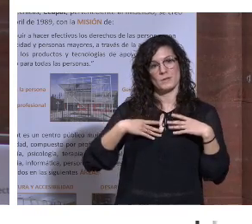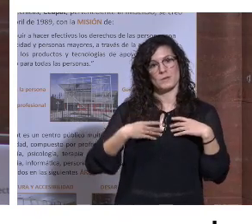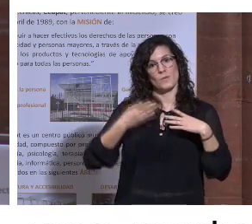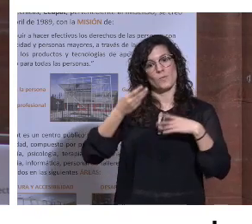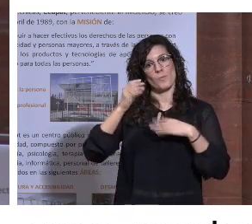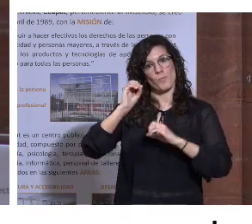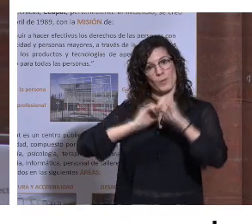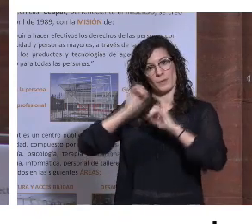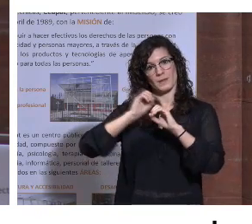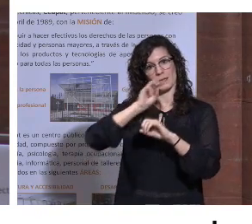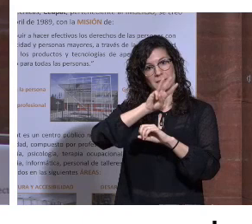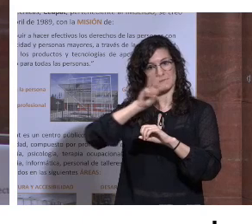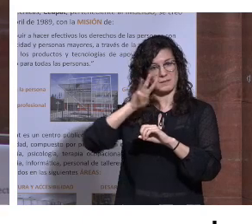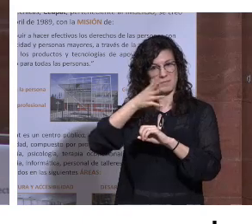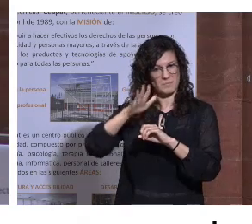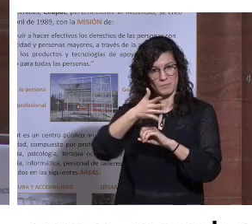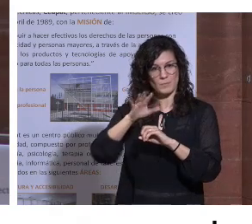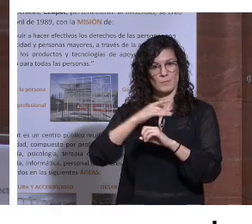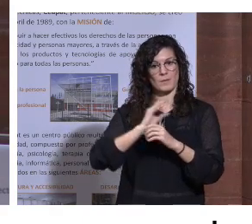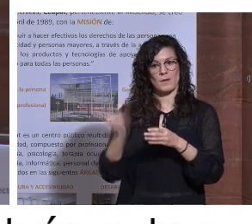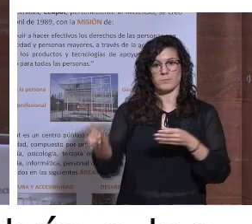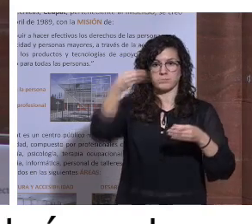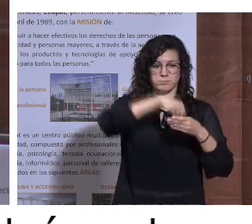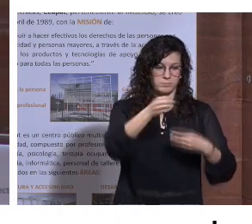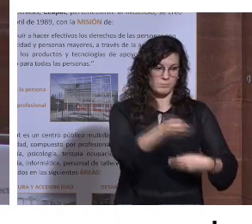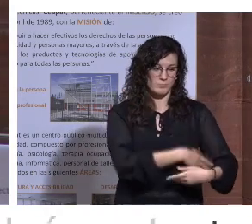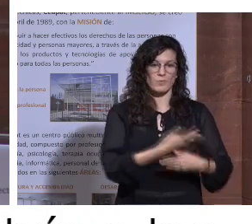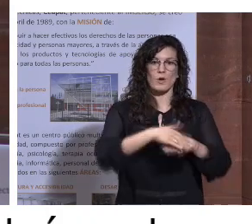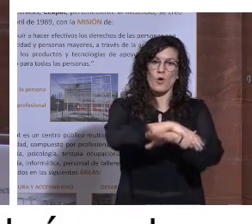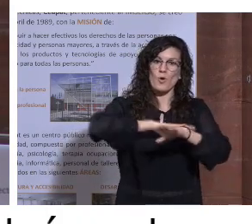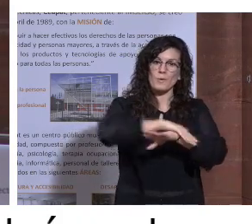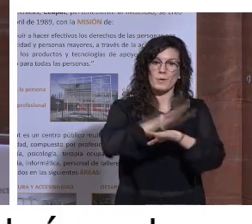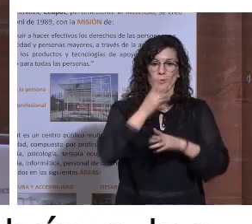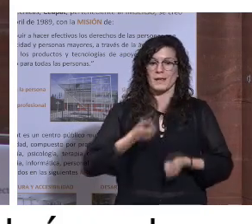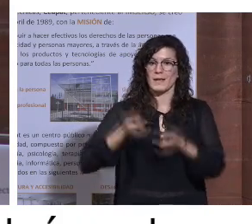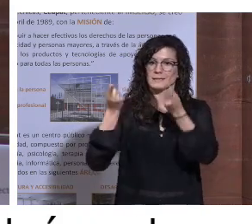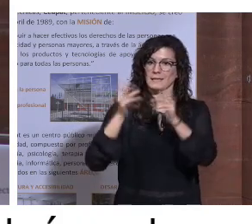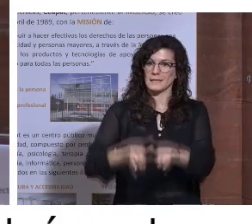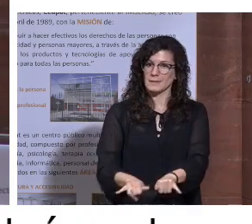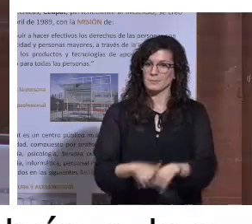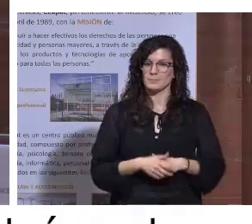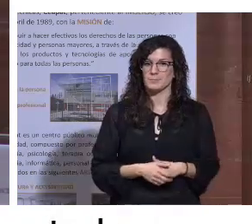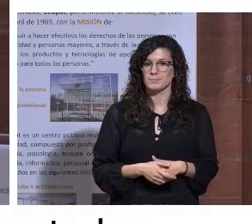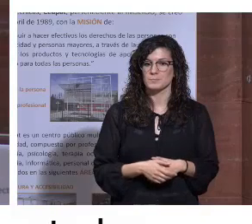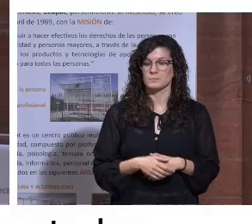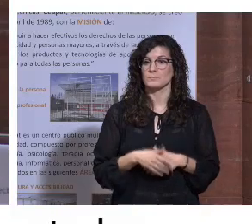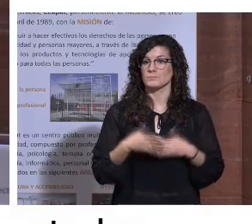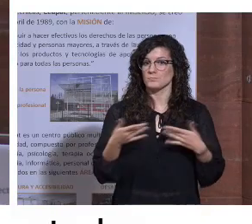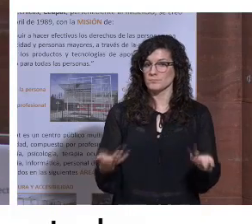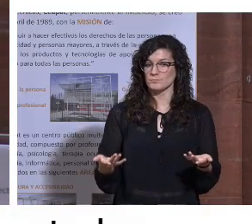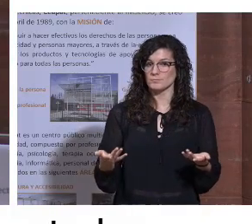30 y tantos%, volvía a las arcas del Estado porque no se gastaba o porque volvía a las arcas del Estado. Y mientras